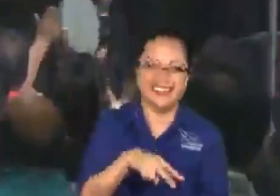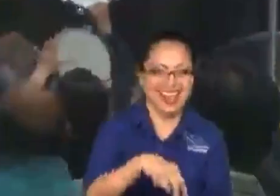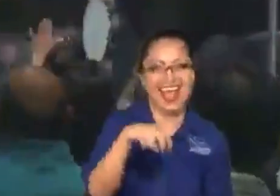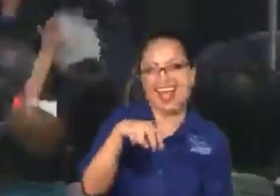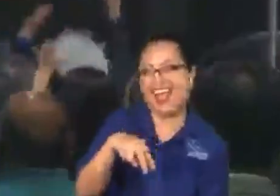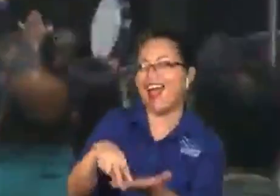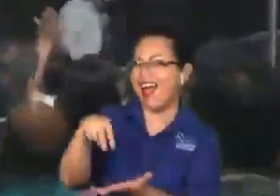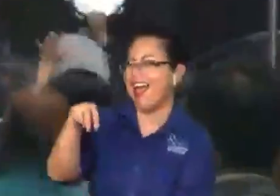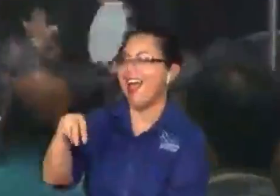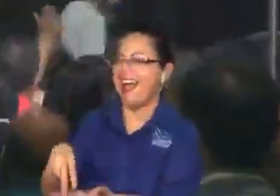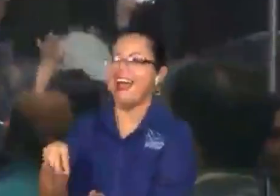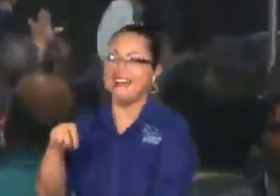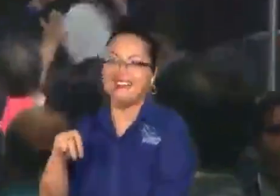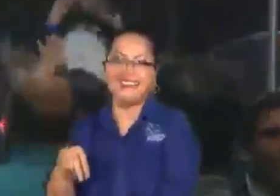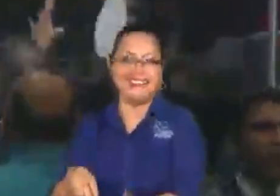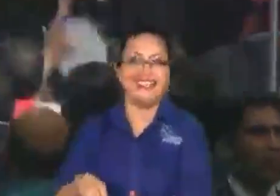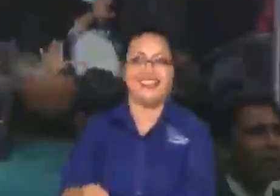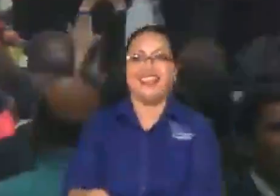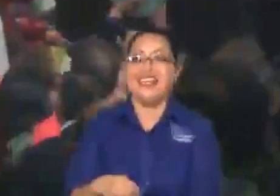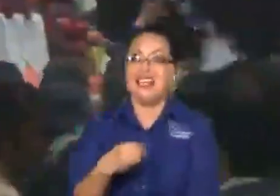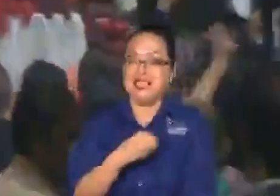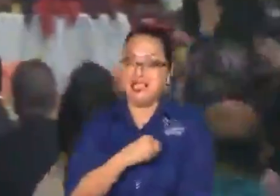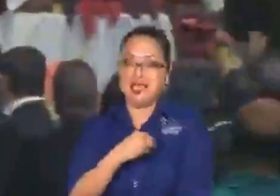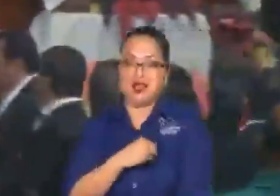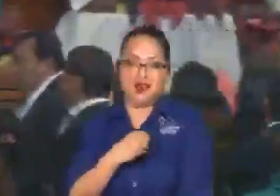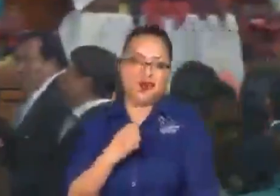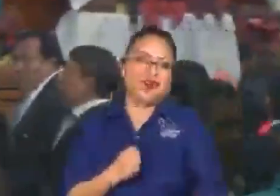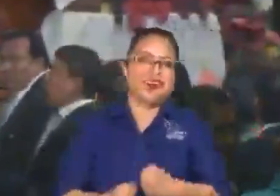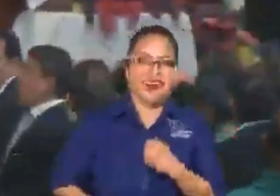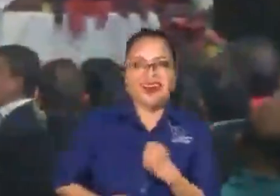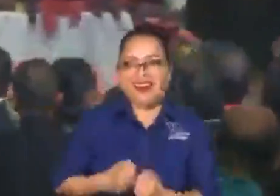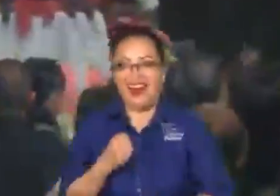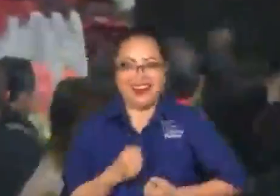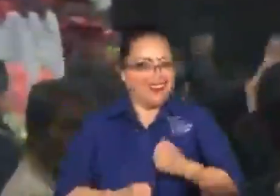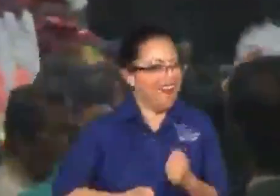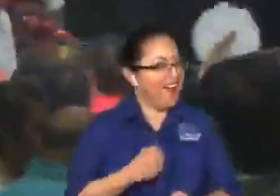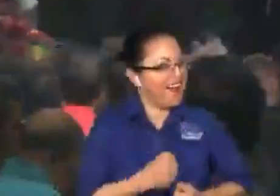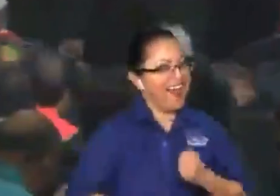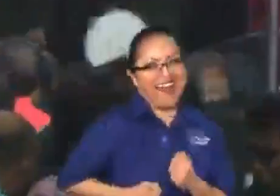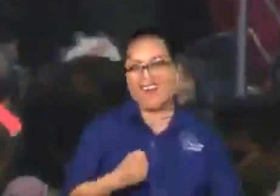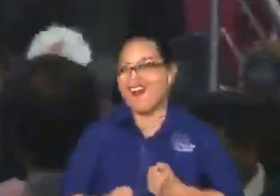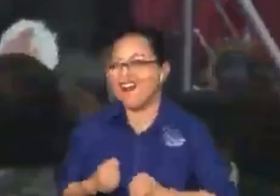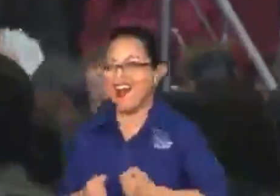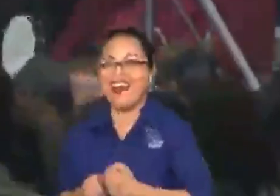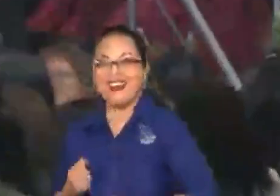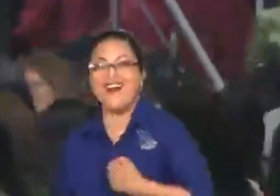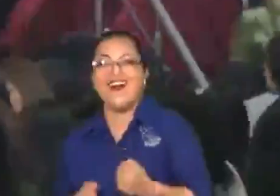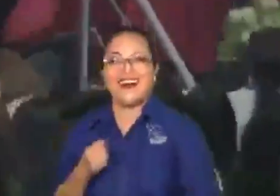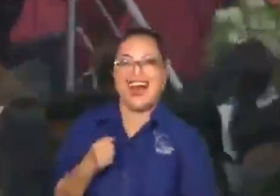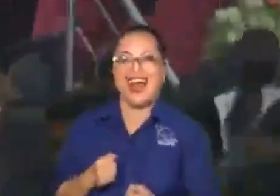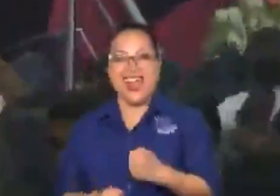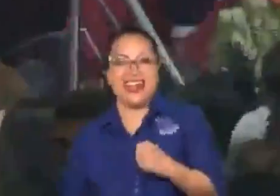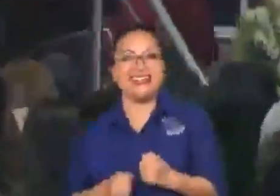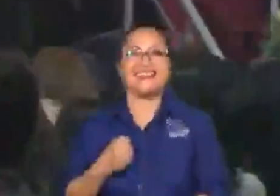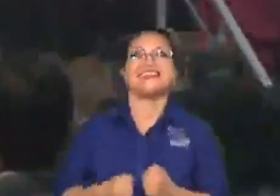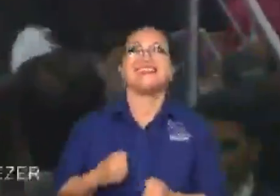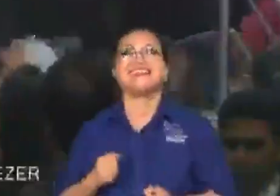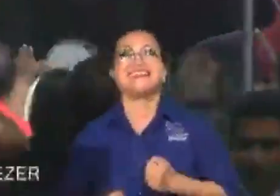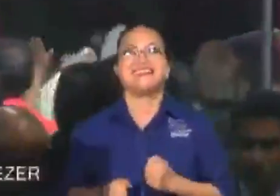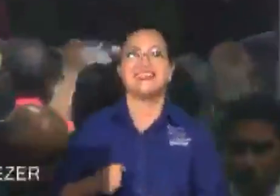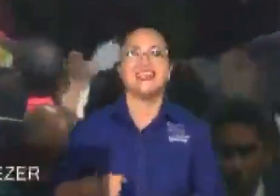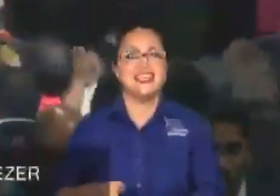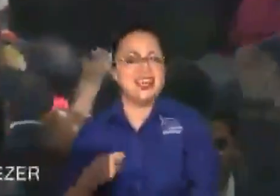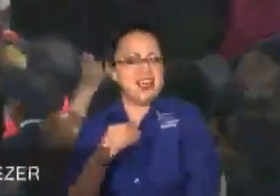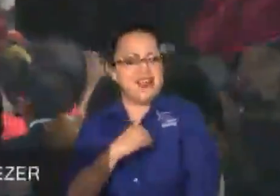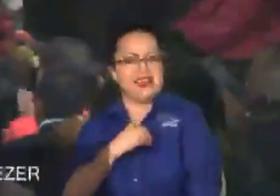Dos, quiero correr, quiero correr, correr, correr, correr, correr.